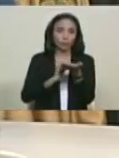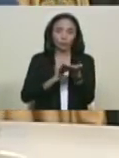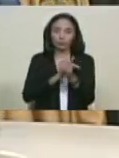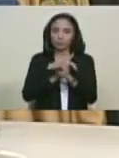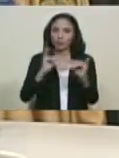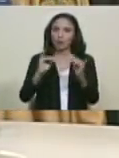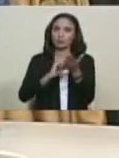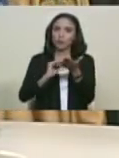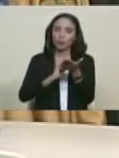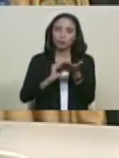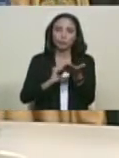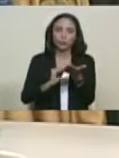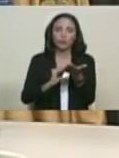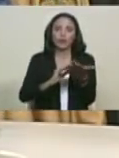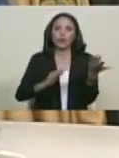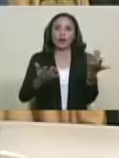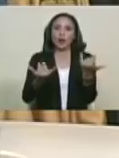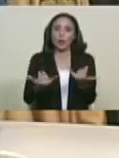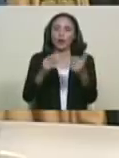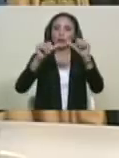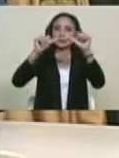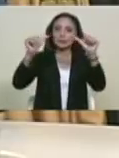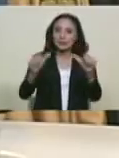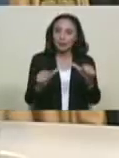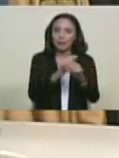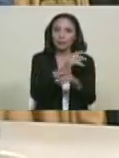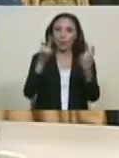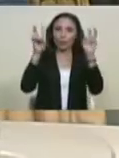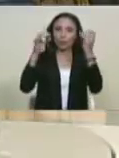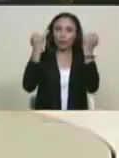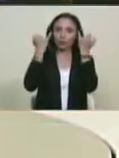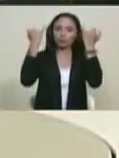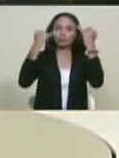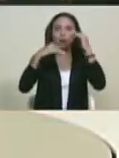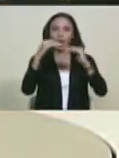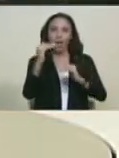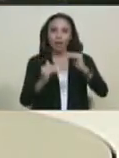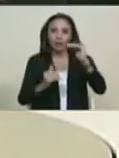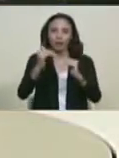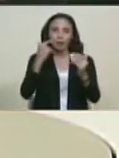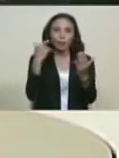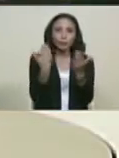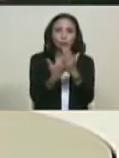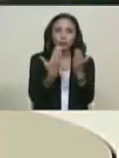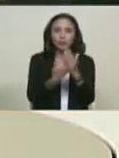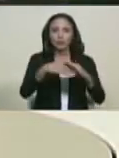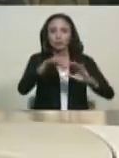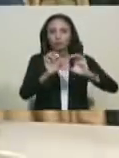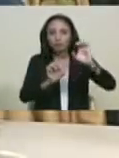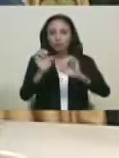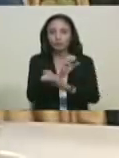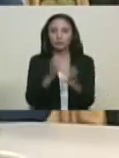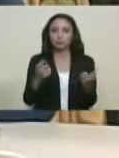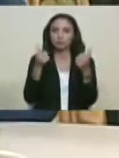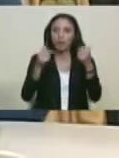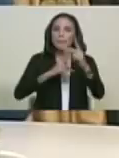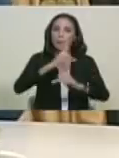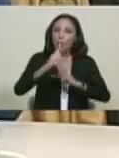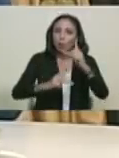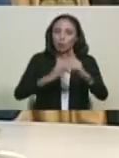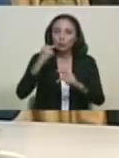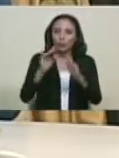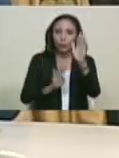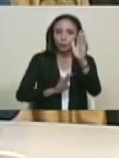e instalar un sistema económico virtuoso equilibrado sustentable sano productivo